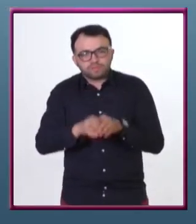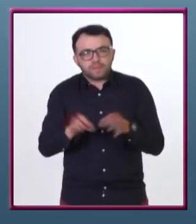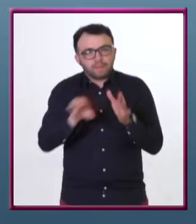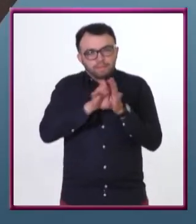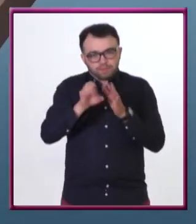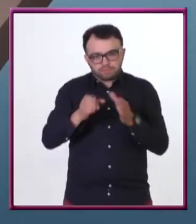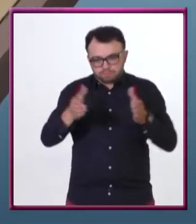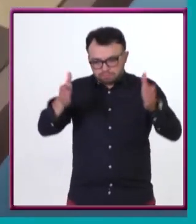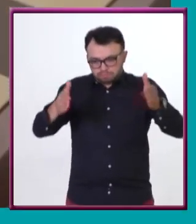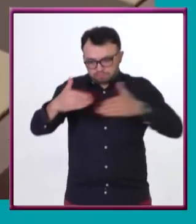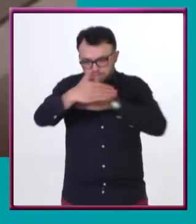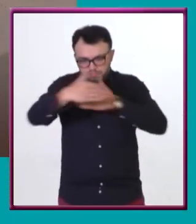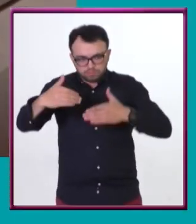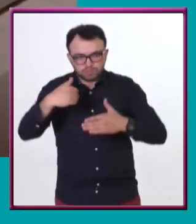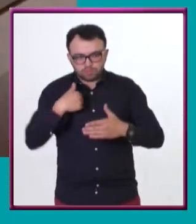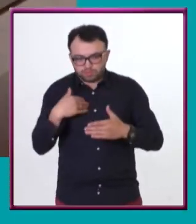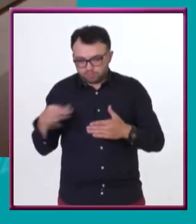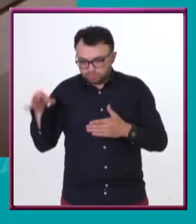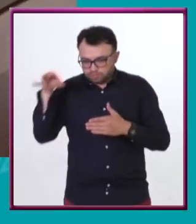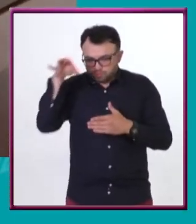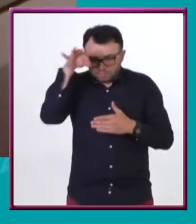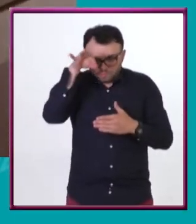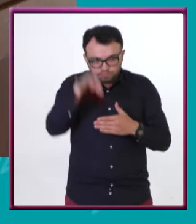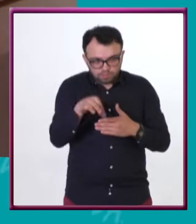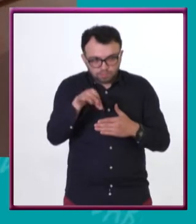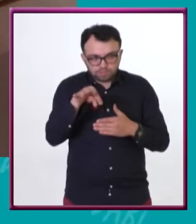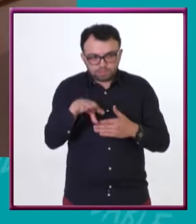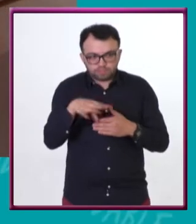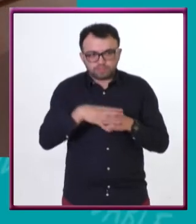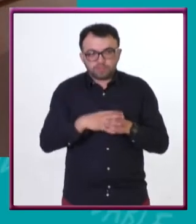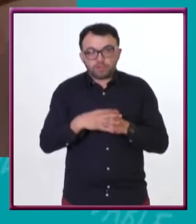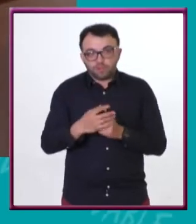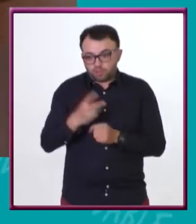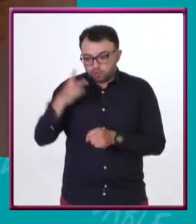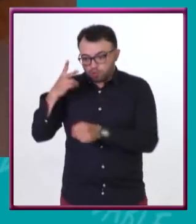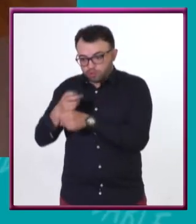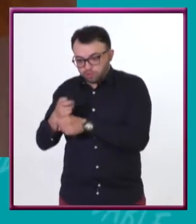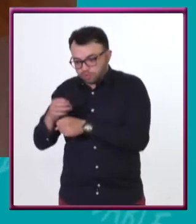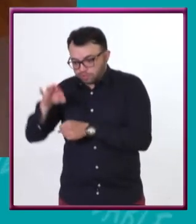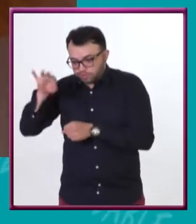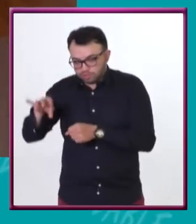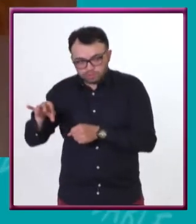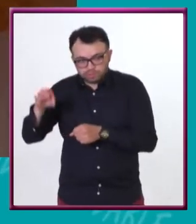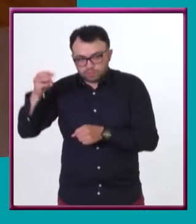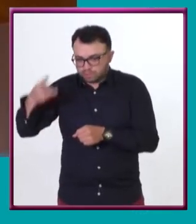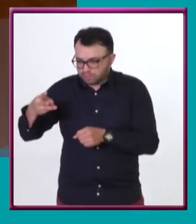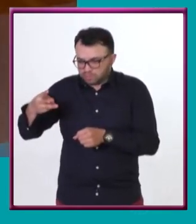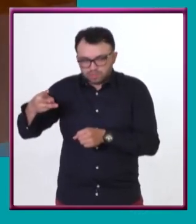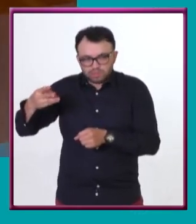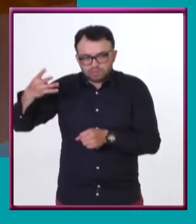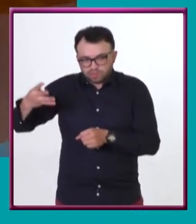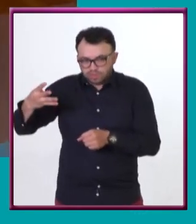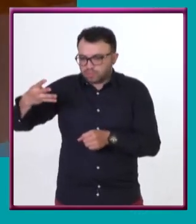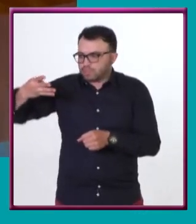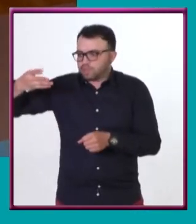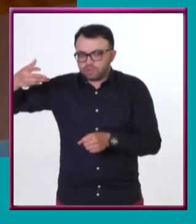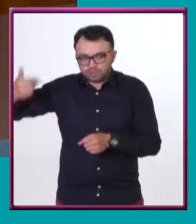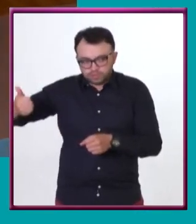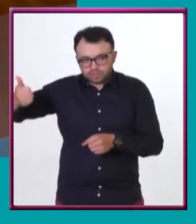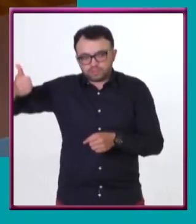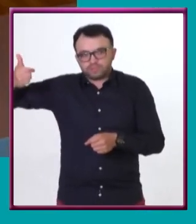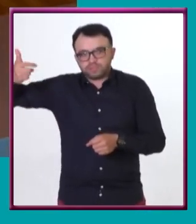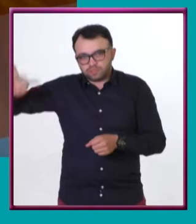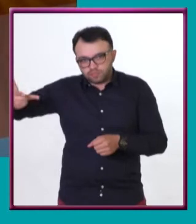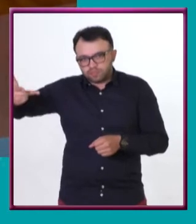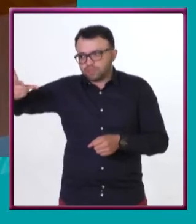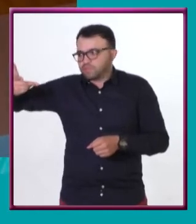tablero de ajedrez un grano de trigo en la primera casilla, 2 en la segunda, y así sucesivamente, doblando la cantidad de